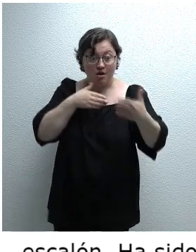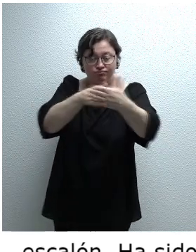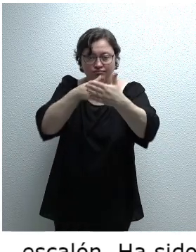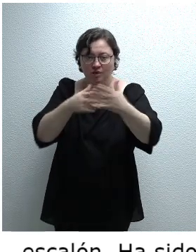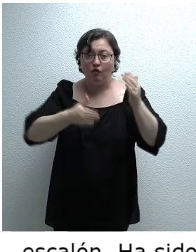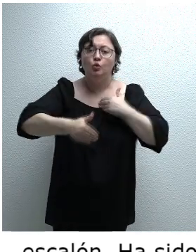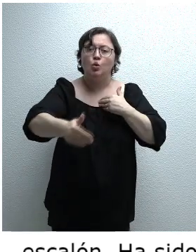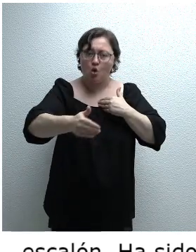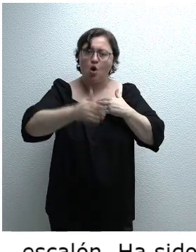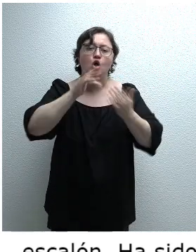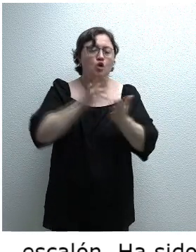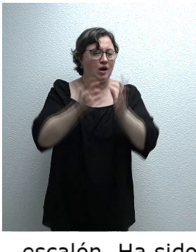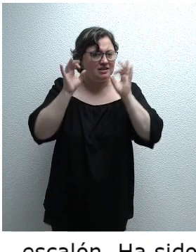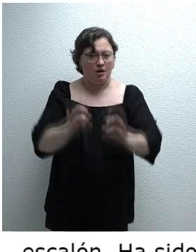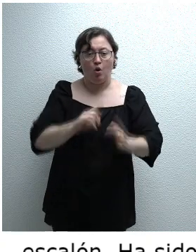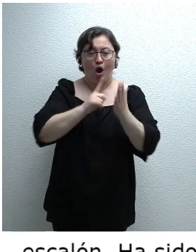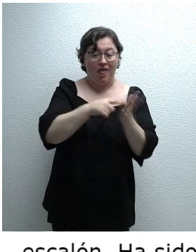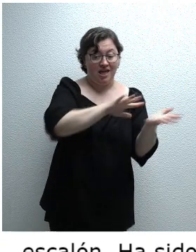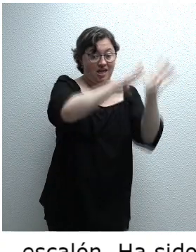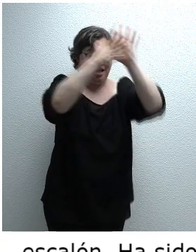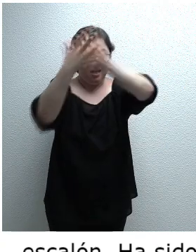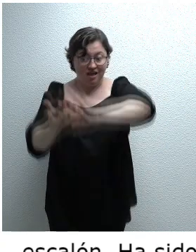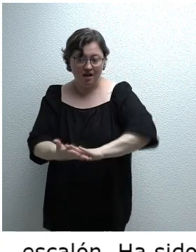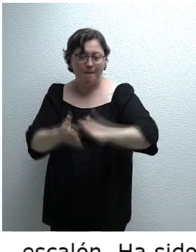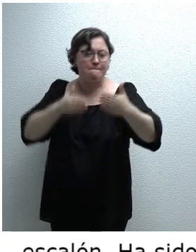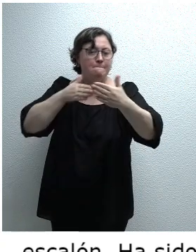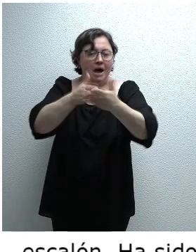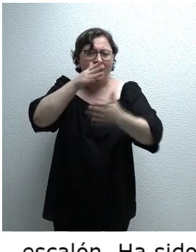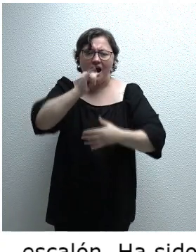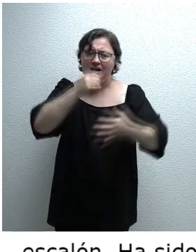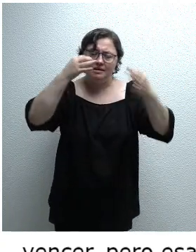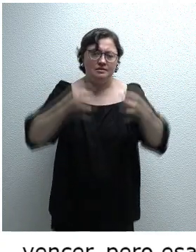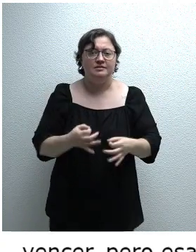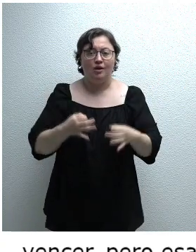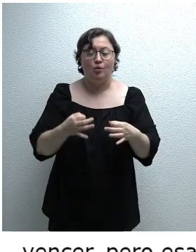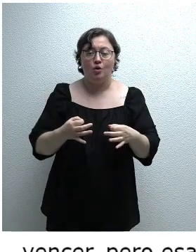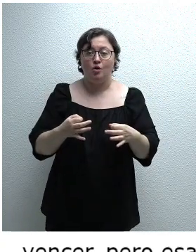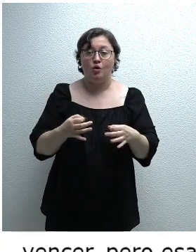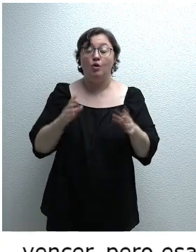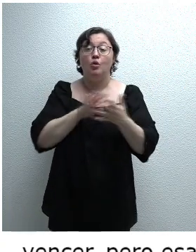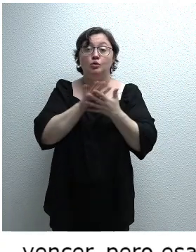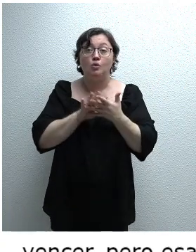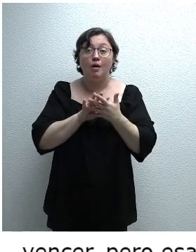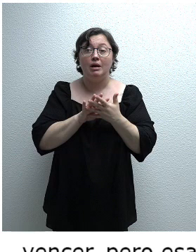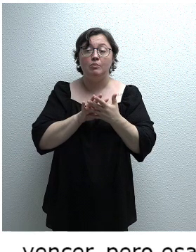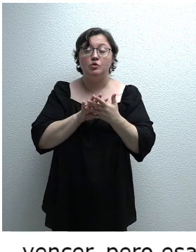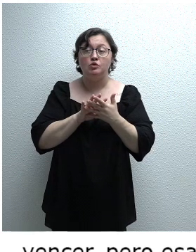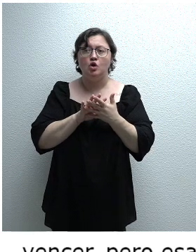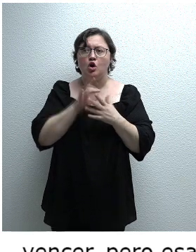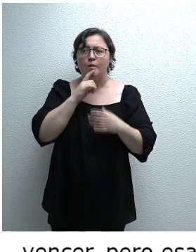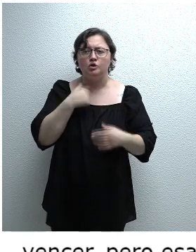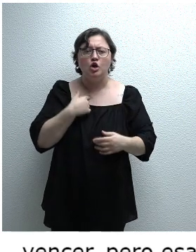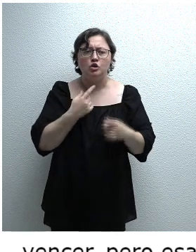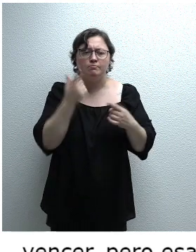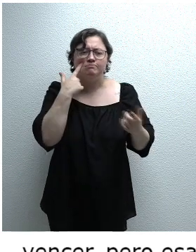a encontrar en la aplicación de esta legislación y de estos principios novedosos. Y tenemos que estar encima de